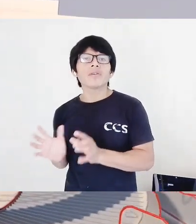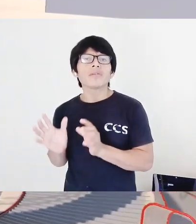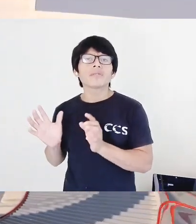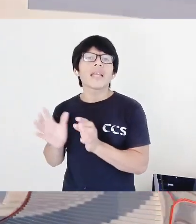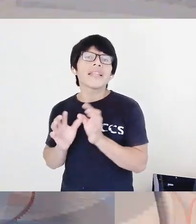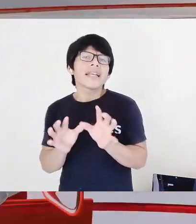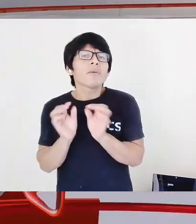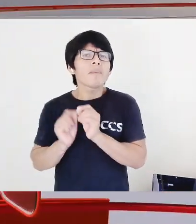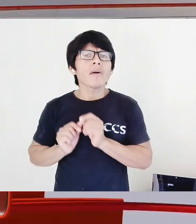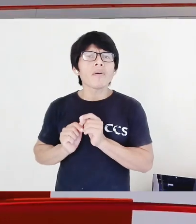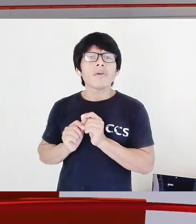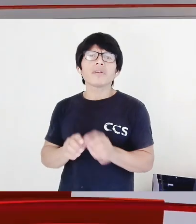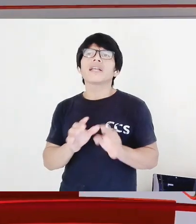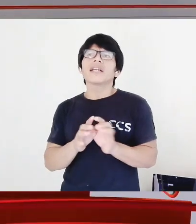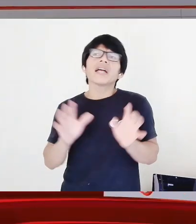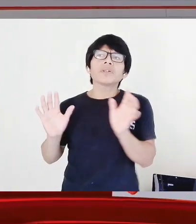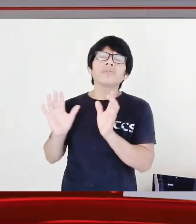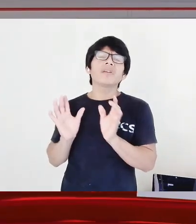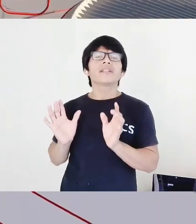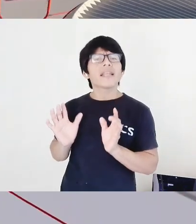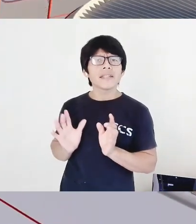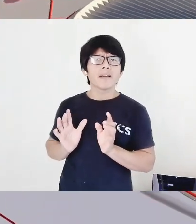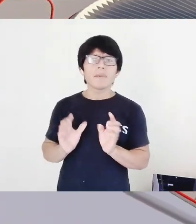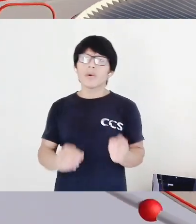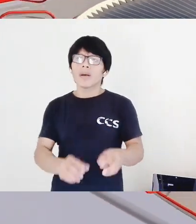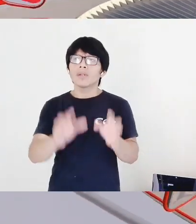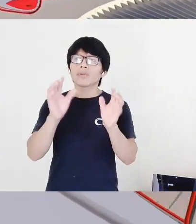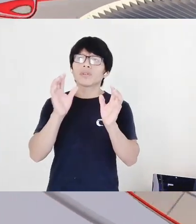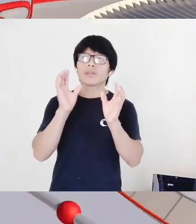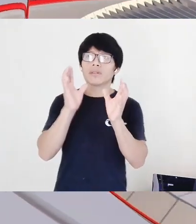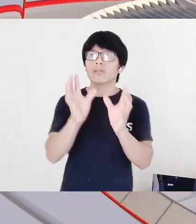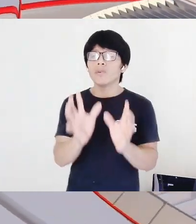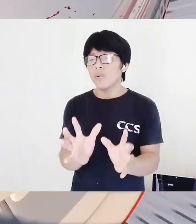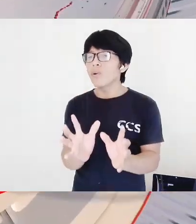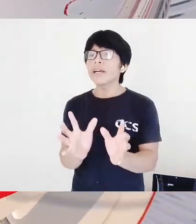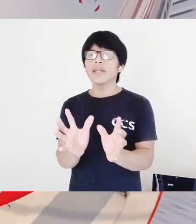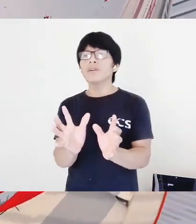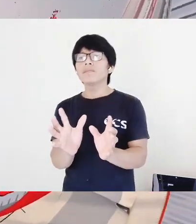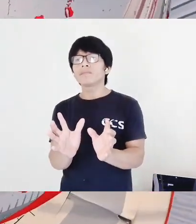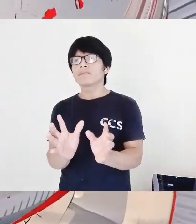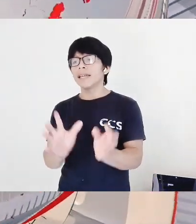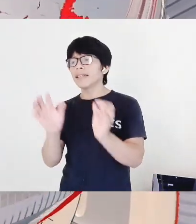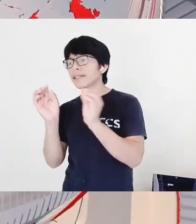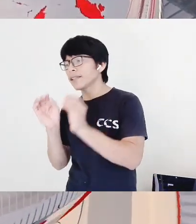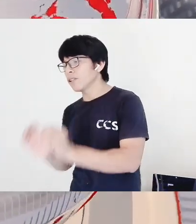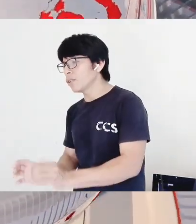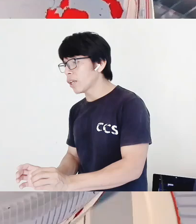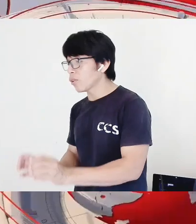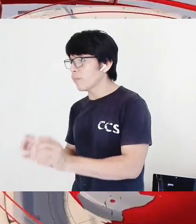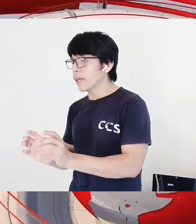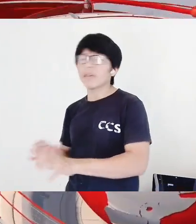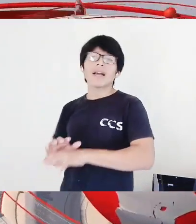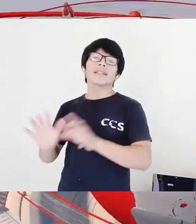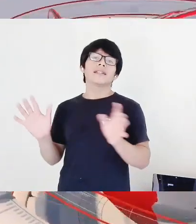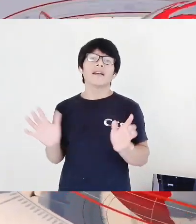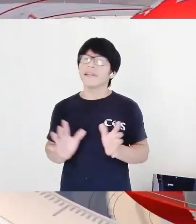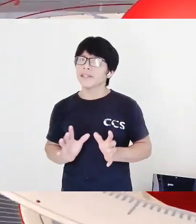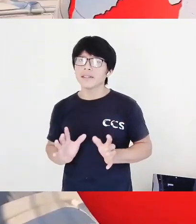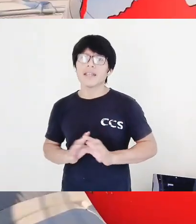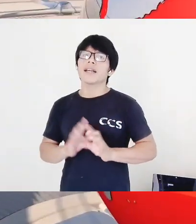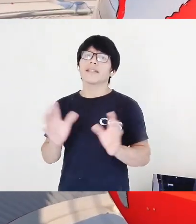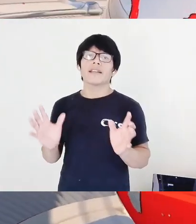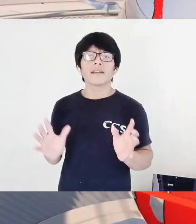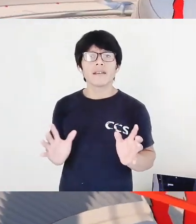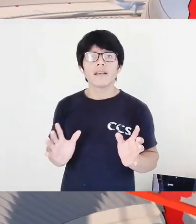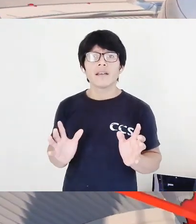de México se indigna un poco, o sea, el caso no le interesa, pero cuando un gringo es asesinado en territorio mexicano, ahí sí, la